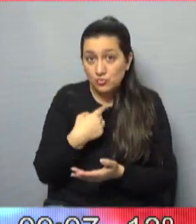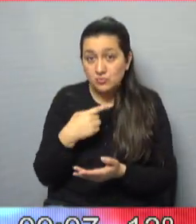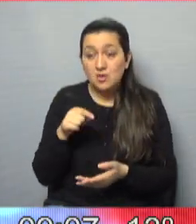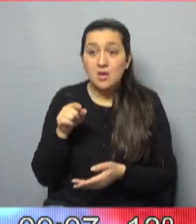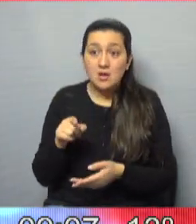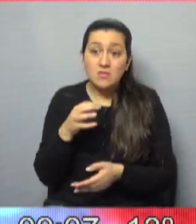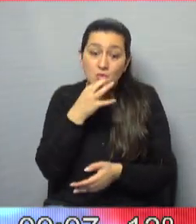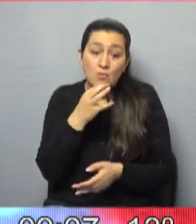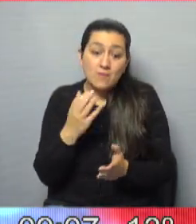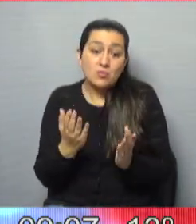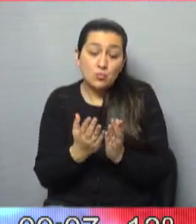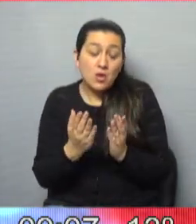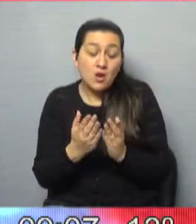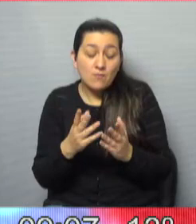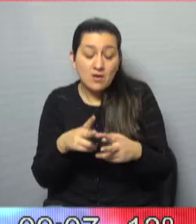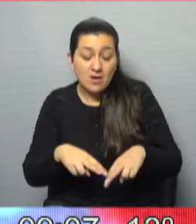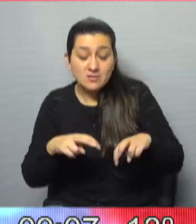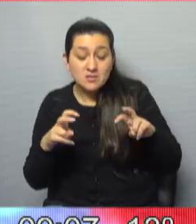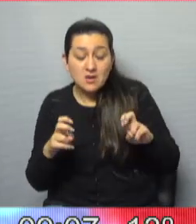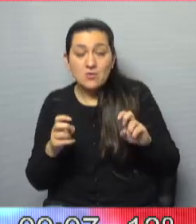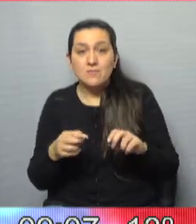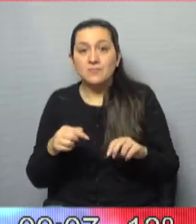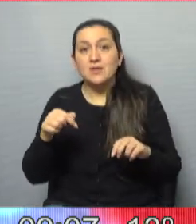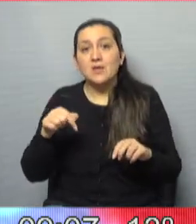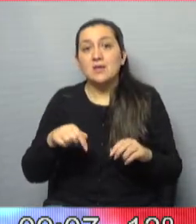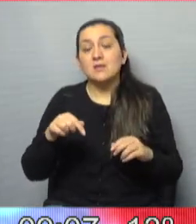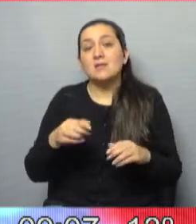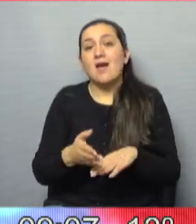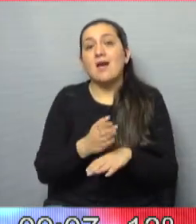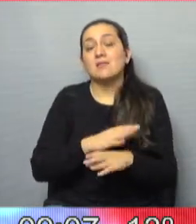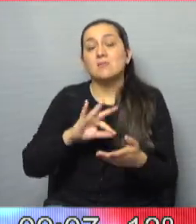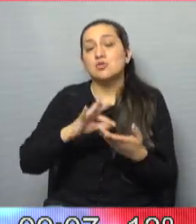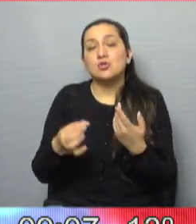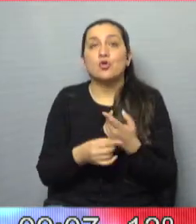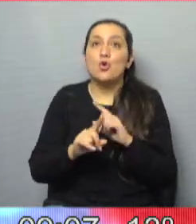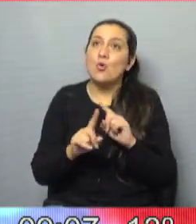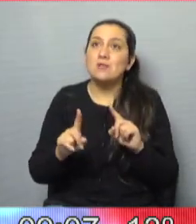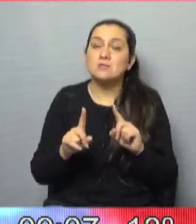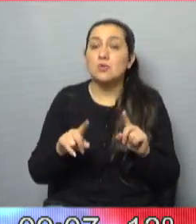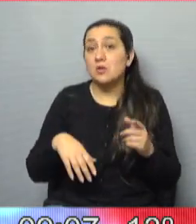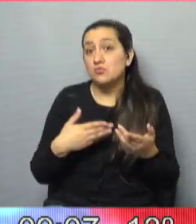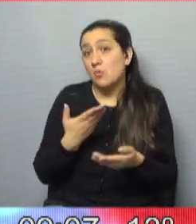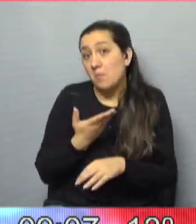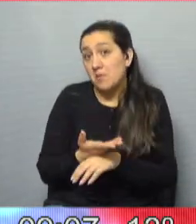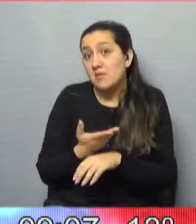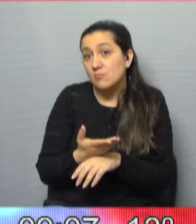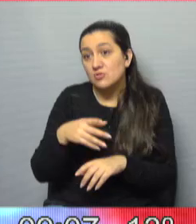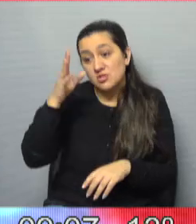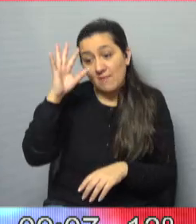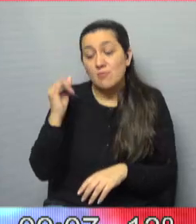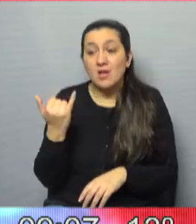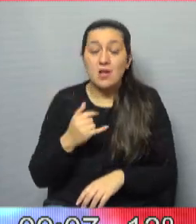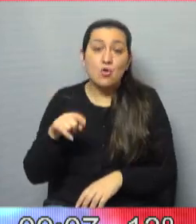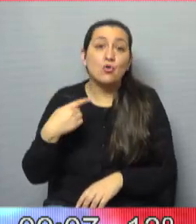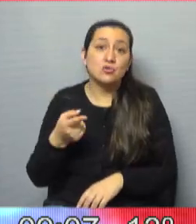bueno, no quiero decir que este proyecto, este anteproyecto esté basado en nuestro pedido. Entiendo que tienen otras